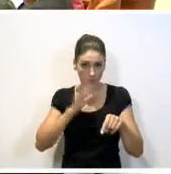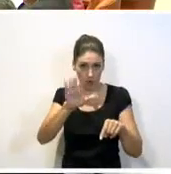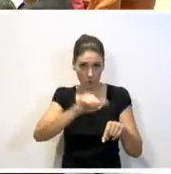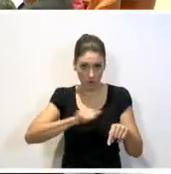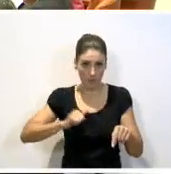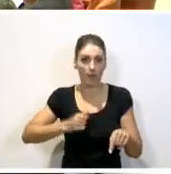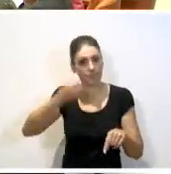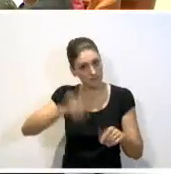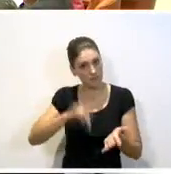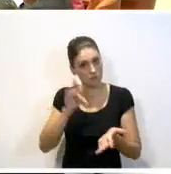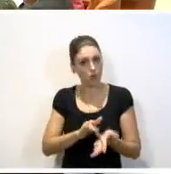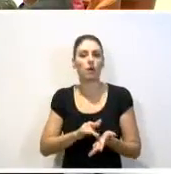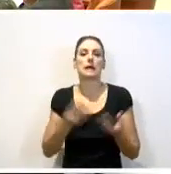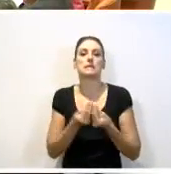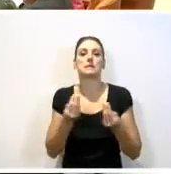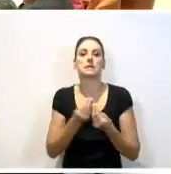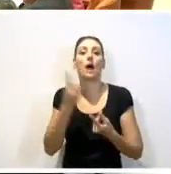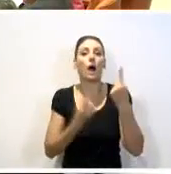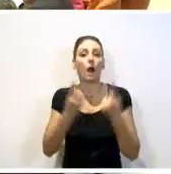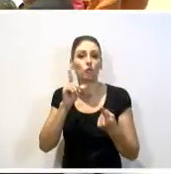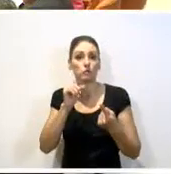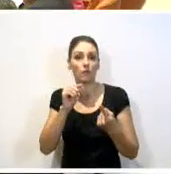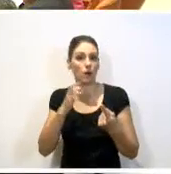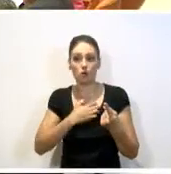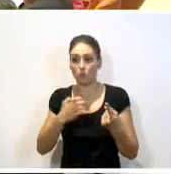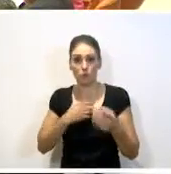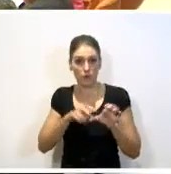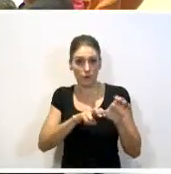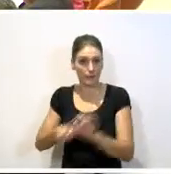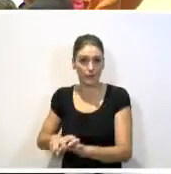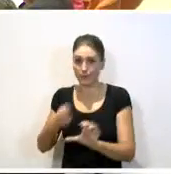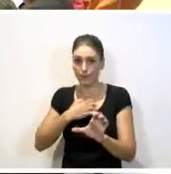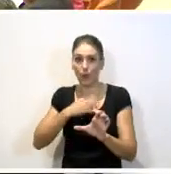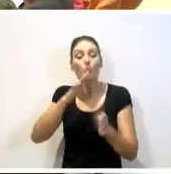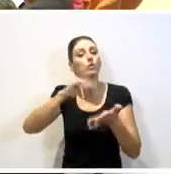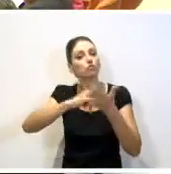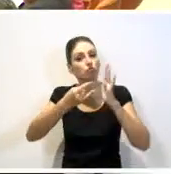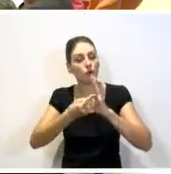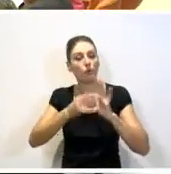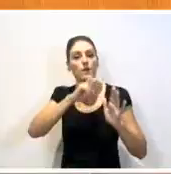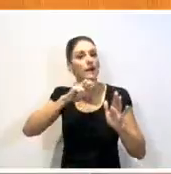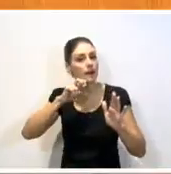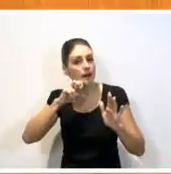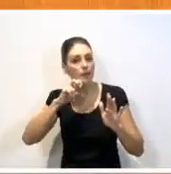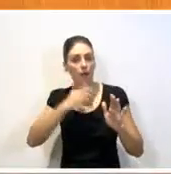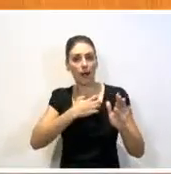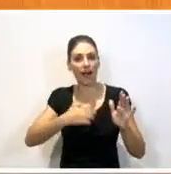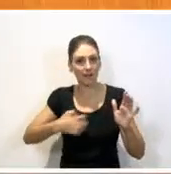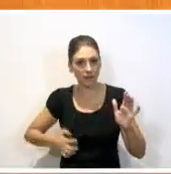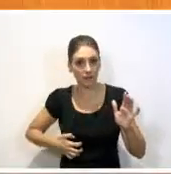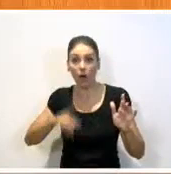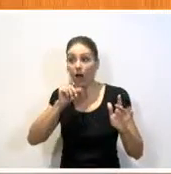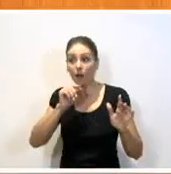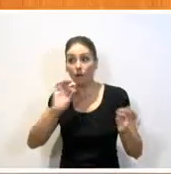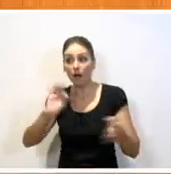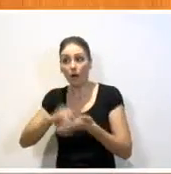nuestra comunidad, pues había algunos de Alfaro que no bajaron. Igual esa es la razón por la que se ha solucionado lo de Calahorra y Arnedo y no lo de Alfaro.